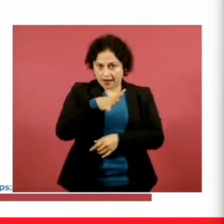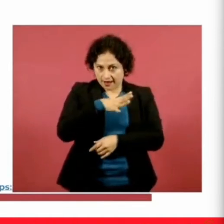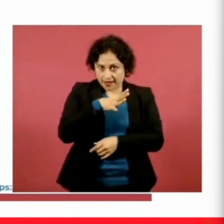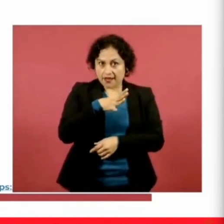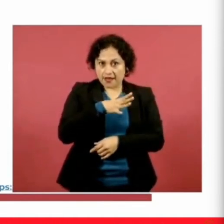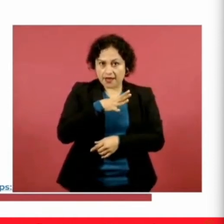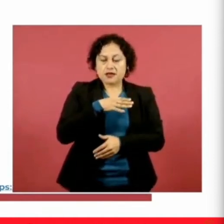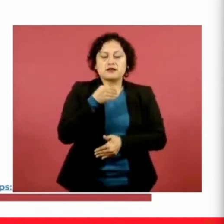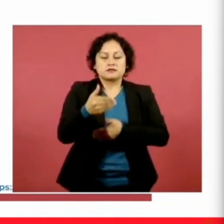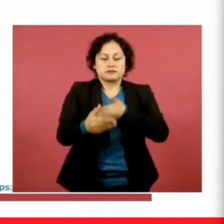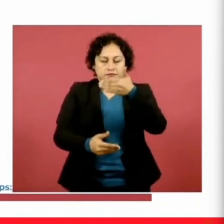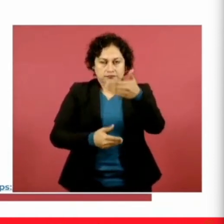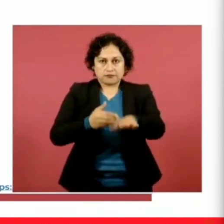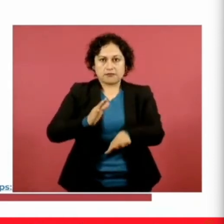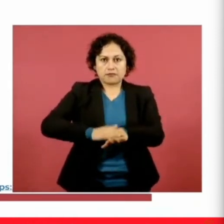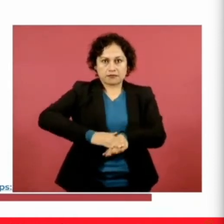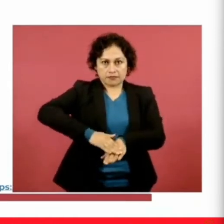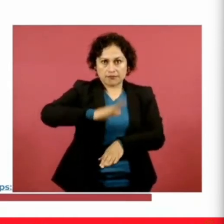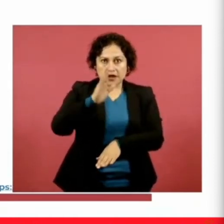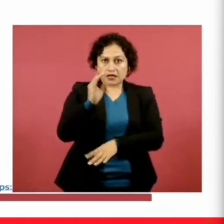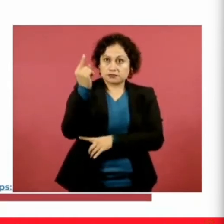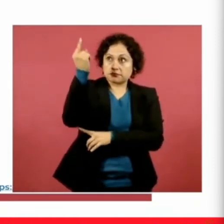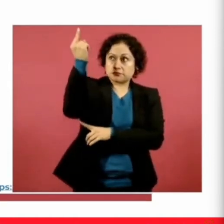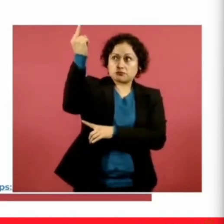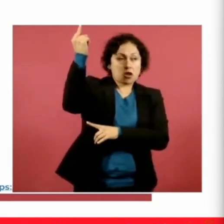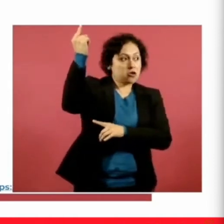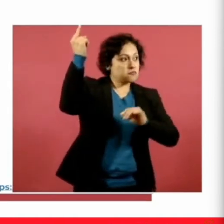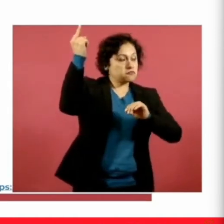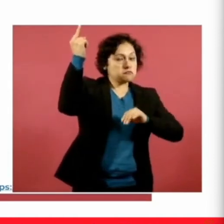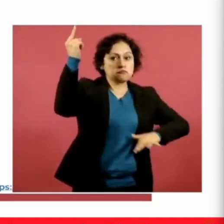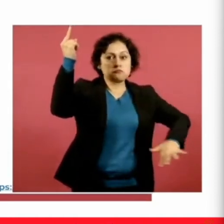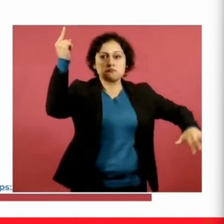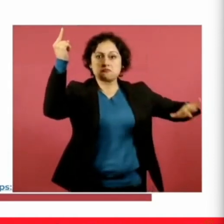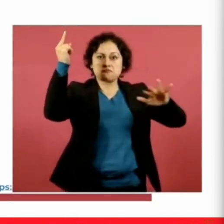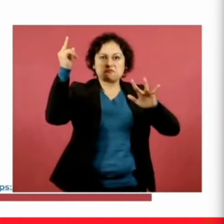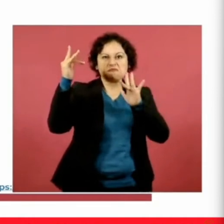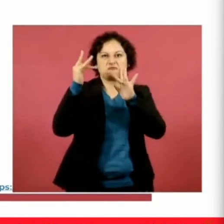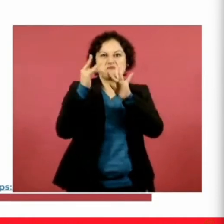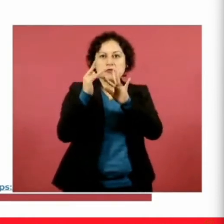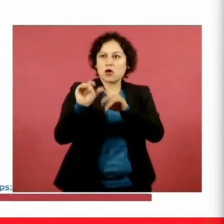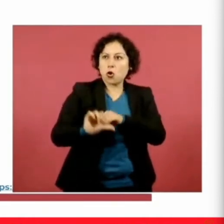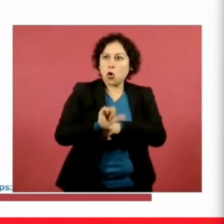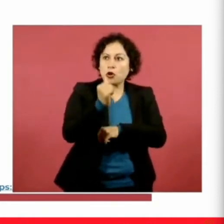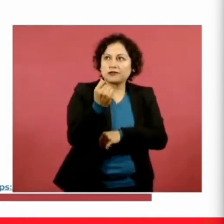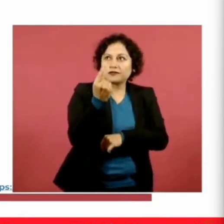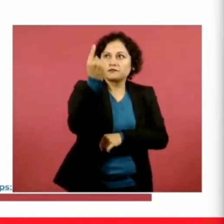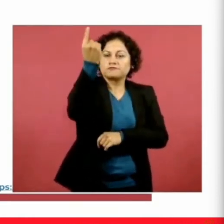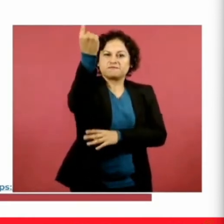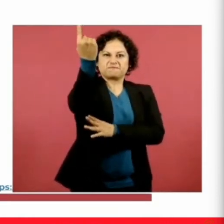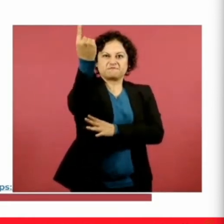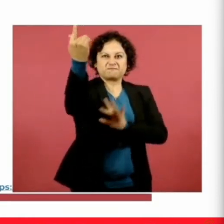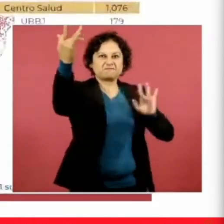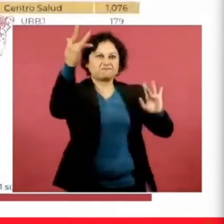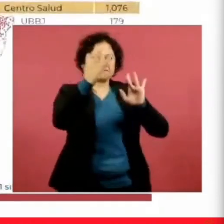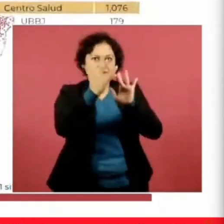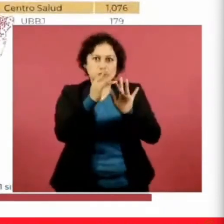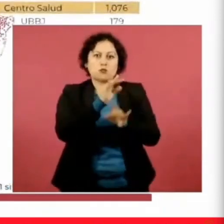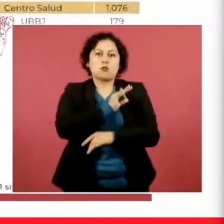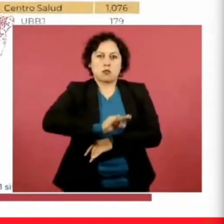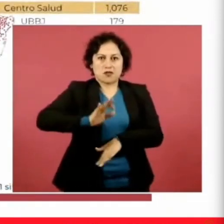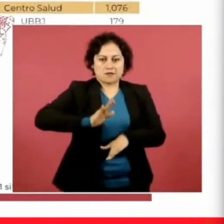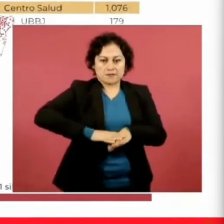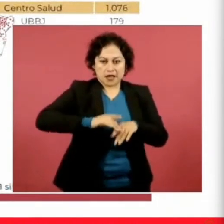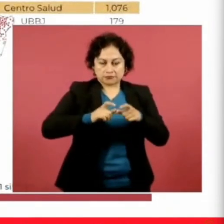próximamente picos de muchos más torres construidas. Siguiente, por favor. Los puntos de internet